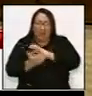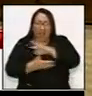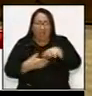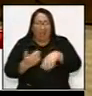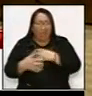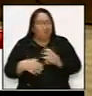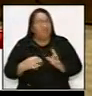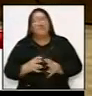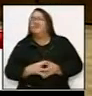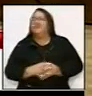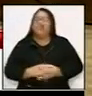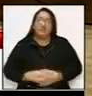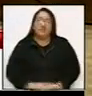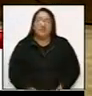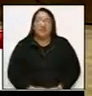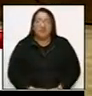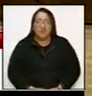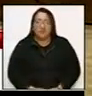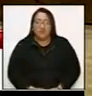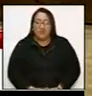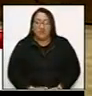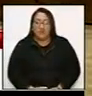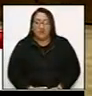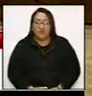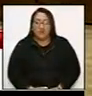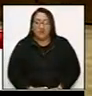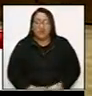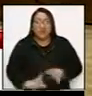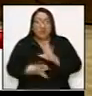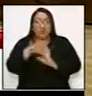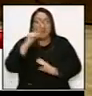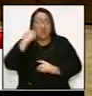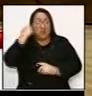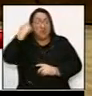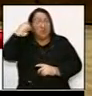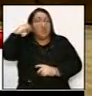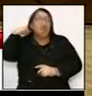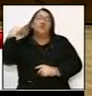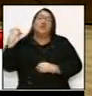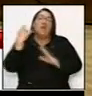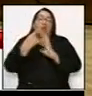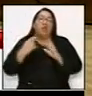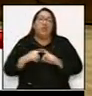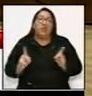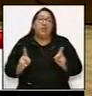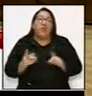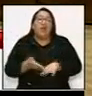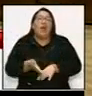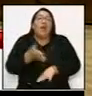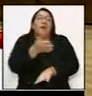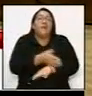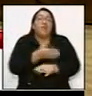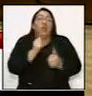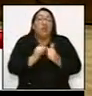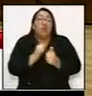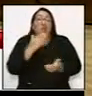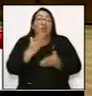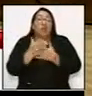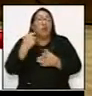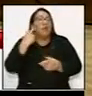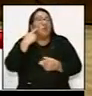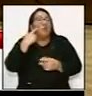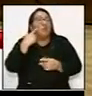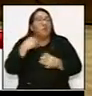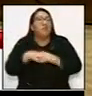ahí. Entonces se ha sacado un audio que interesa sacar, que es la confrontación, pero el audio previo a la desgracia, eso